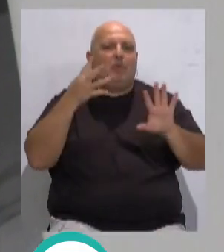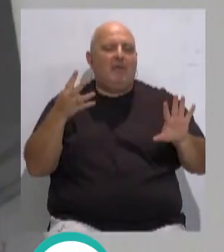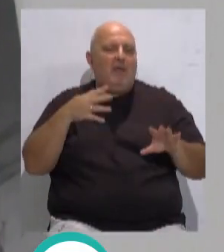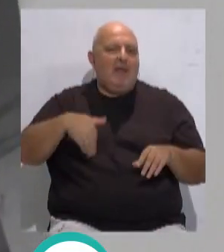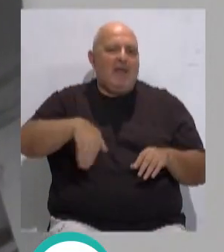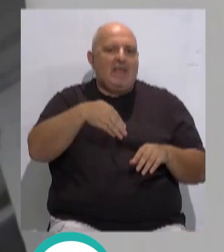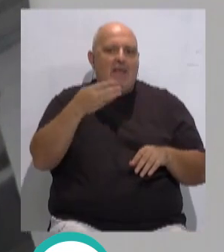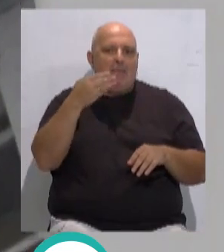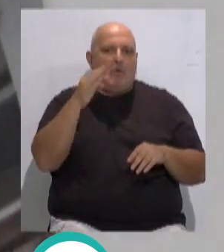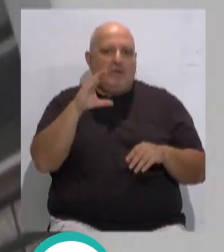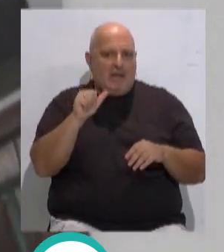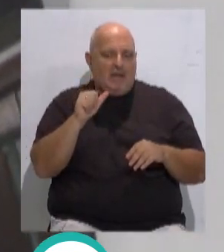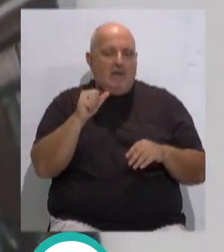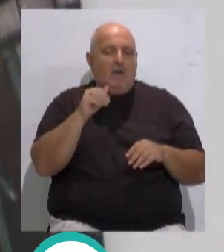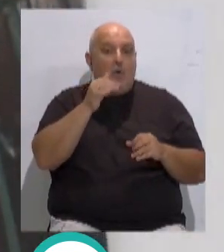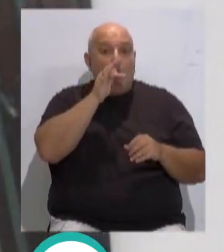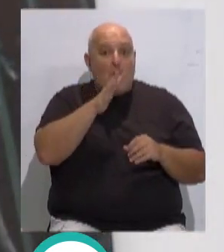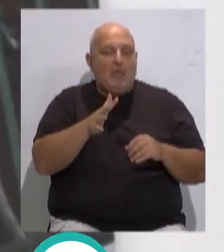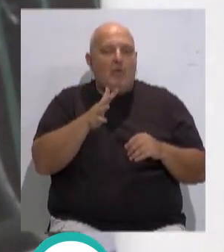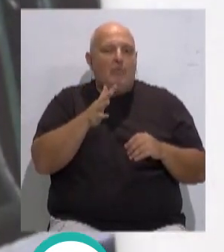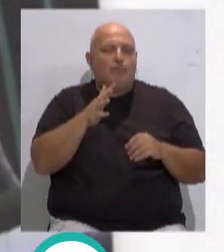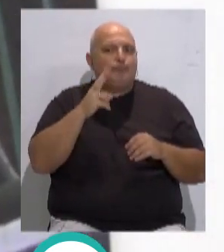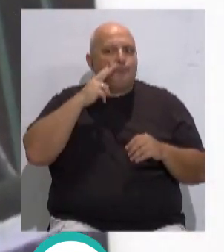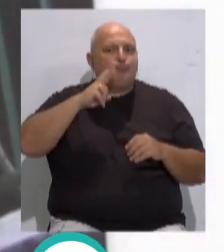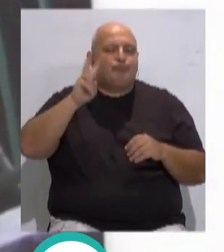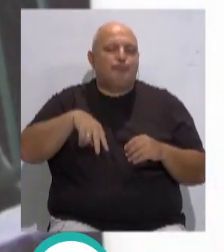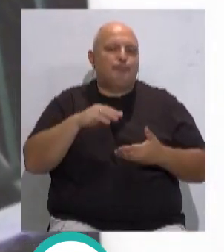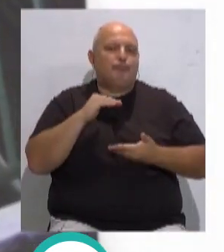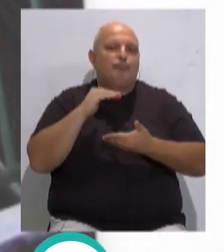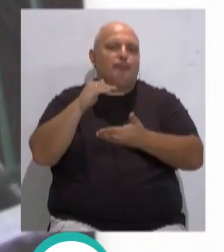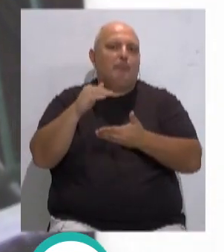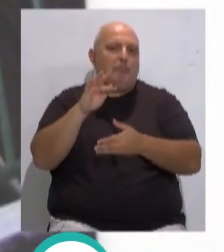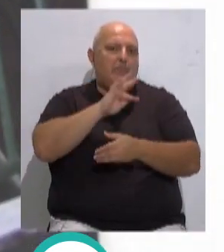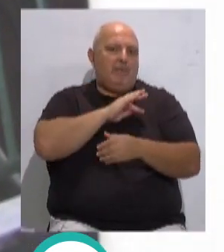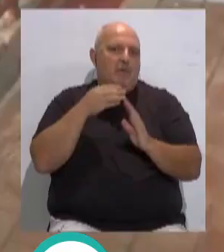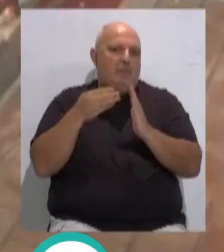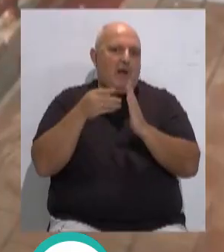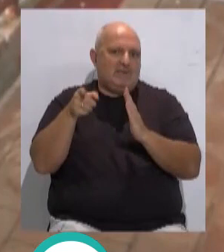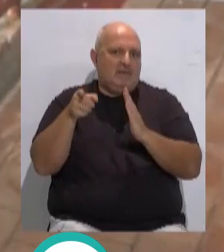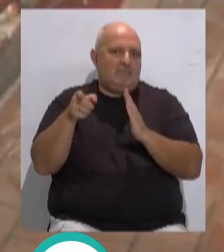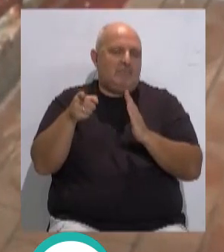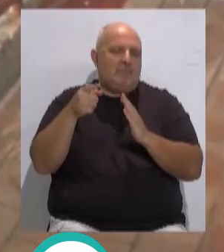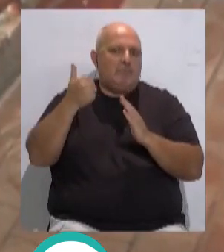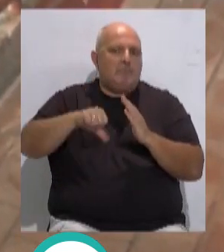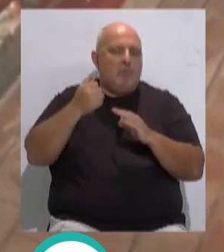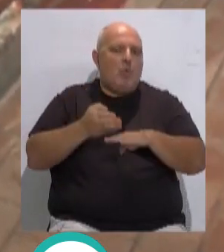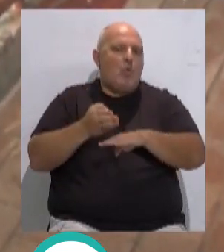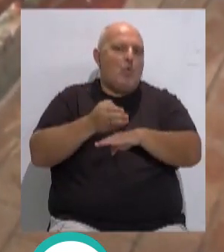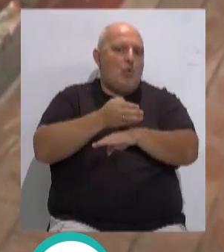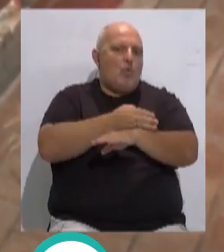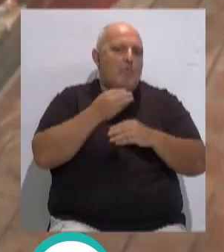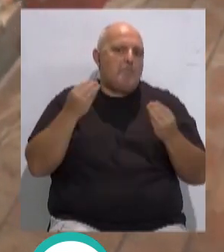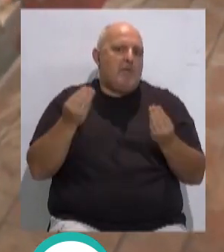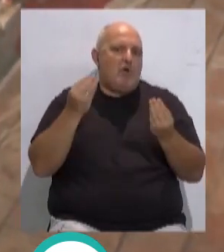la calle Botica. El jurado del premio decidió por unanimidad conceder a Procasa este reconocimiento tras valorar las últimas